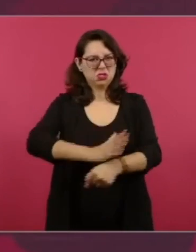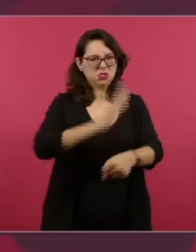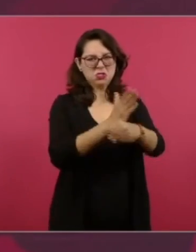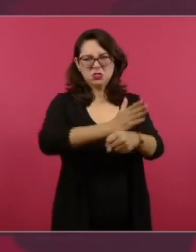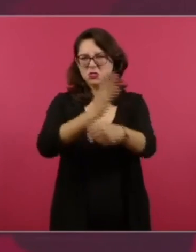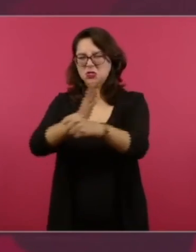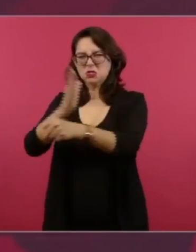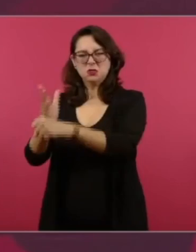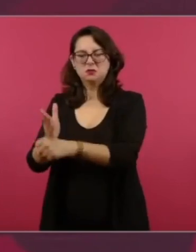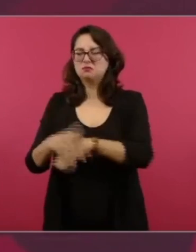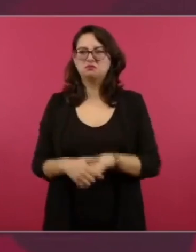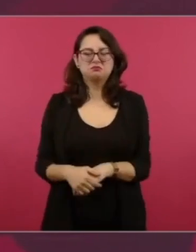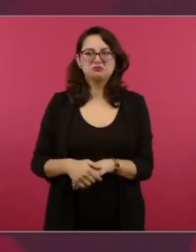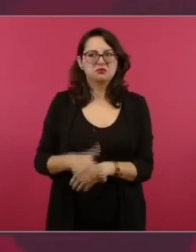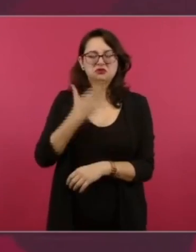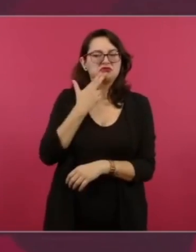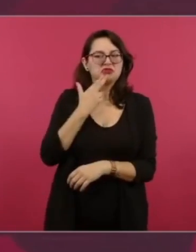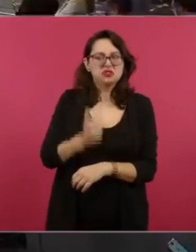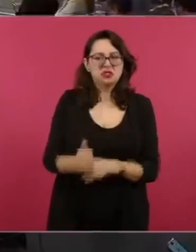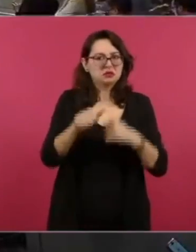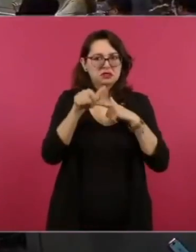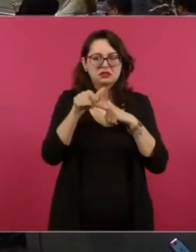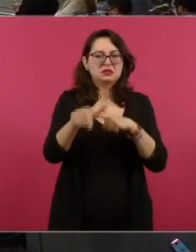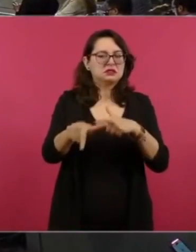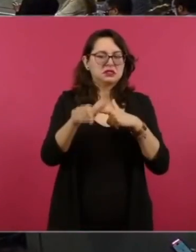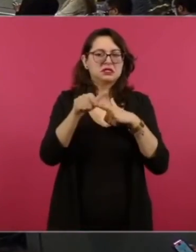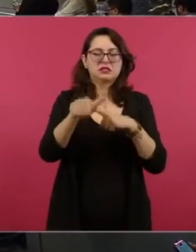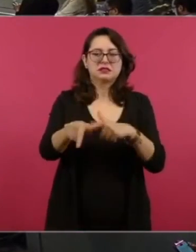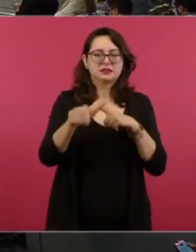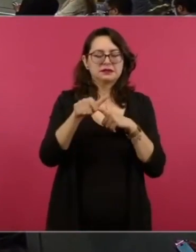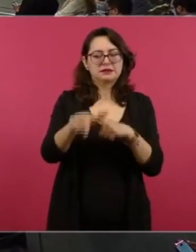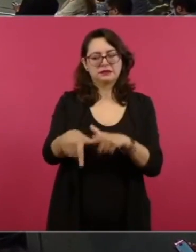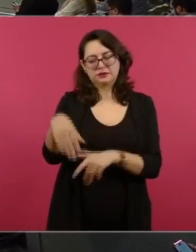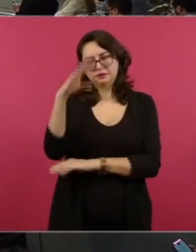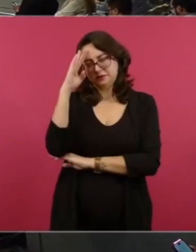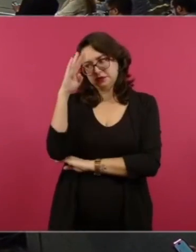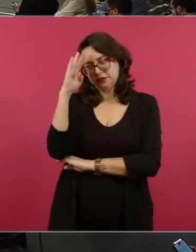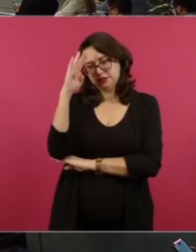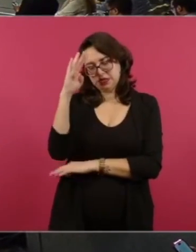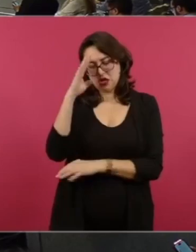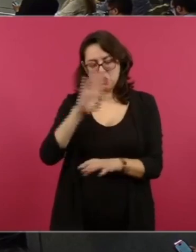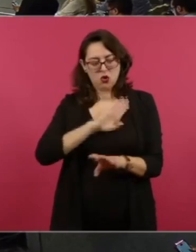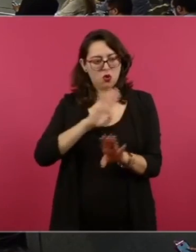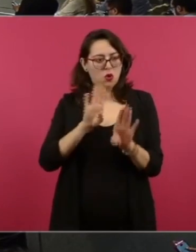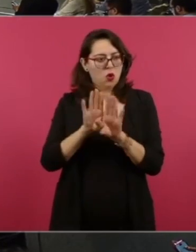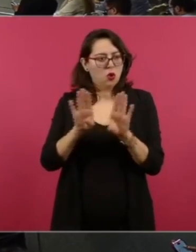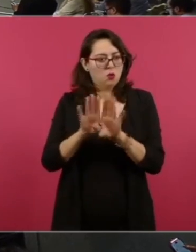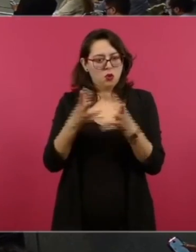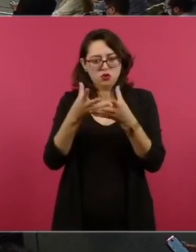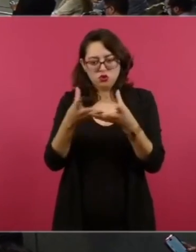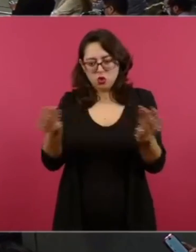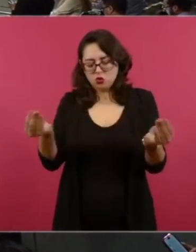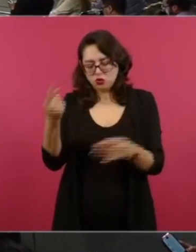para enfrentar el flagelo de la violencia desde antes de que llegáramos a la presidencia. Yo he escrito sobre eso,